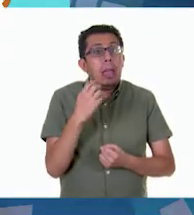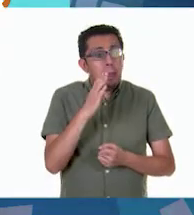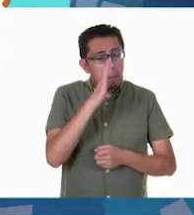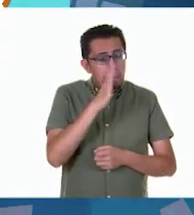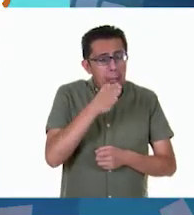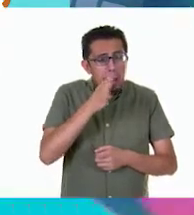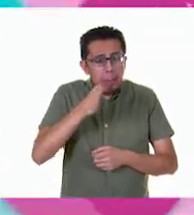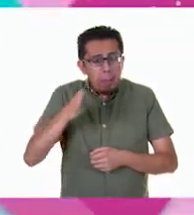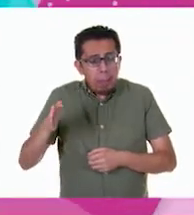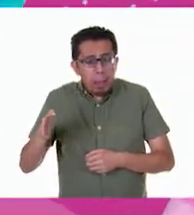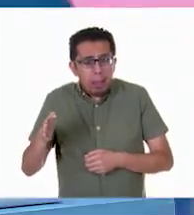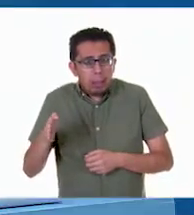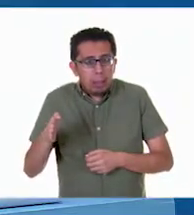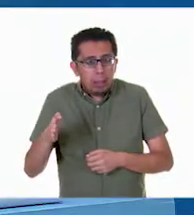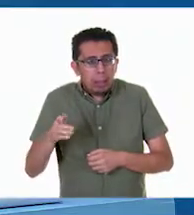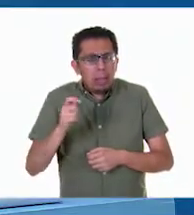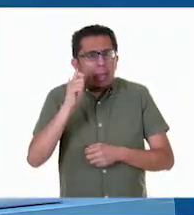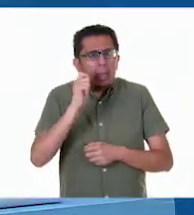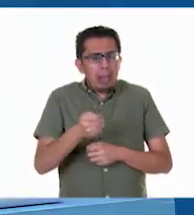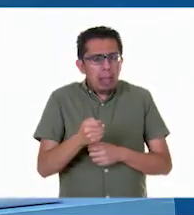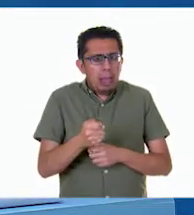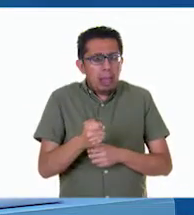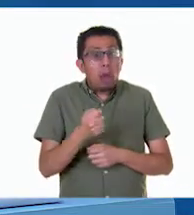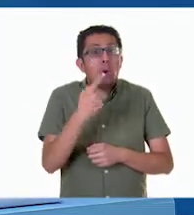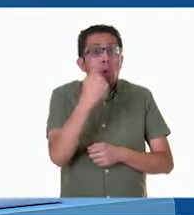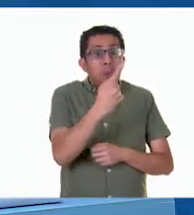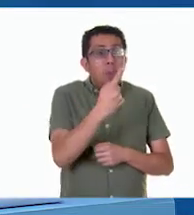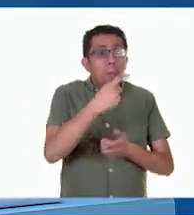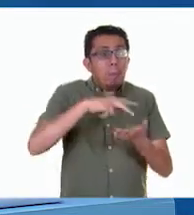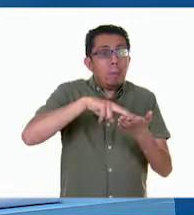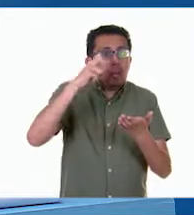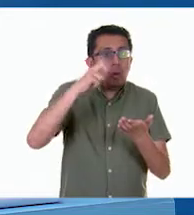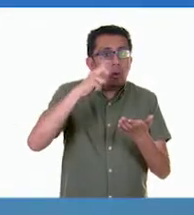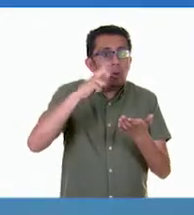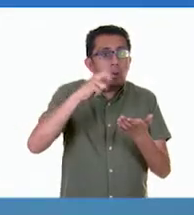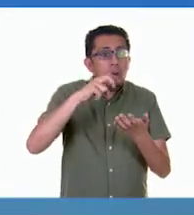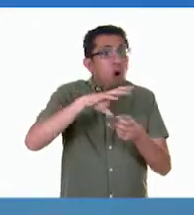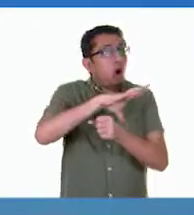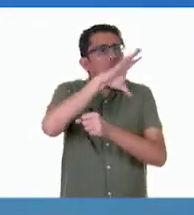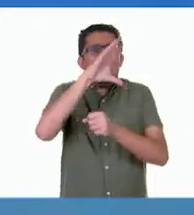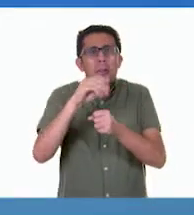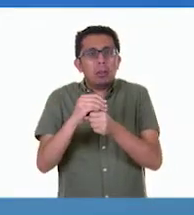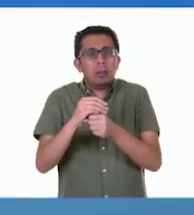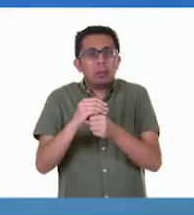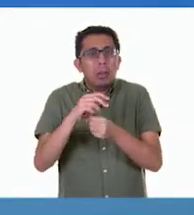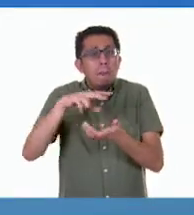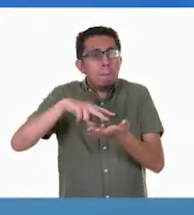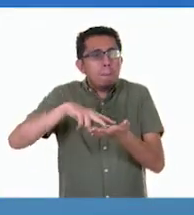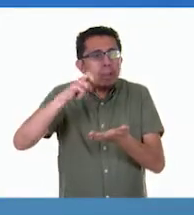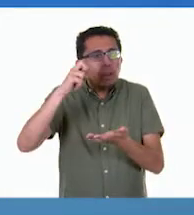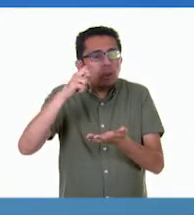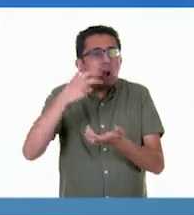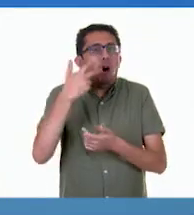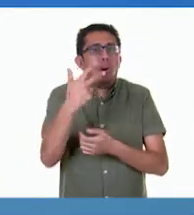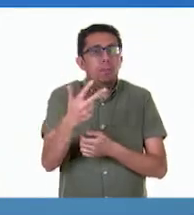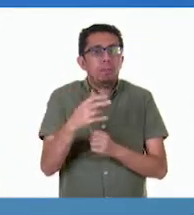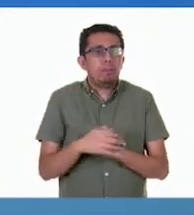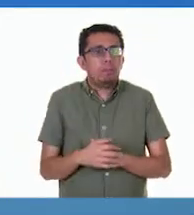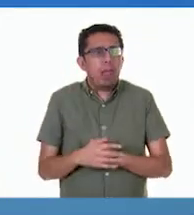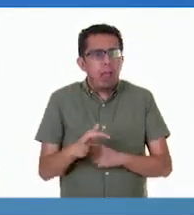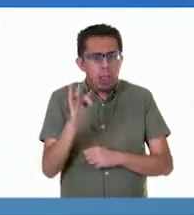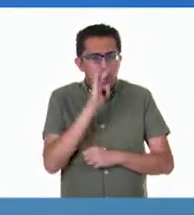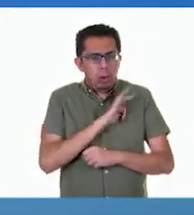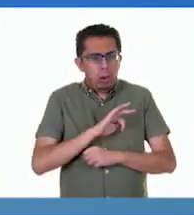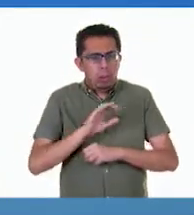anaranjada representa un brinco de 8 brincos que da en total. Entonces, podemos colocar en el